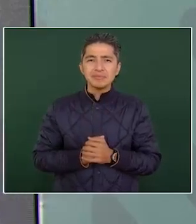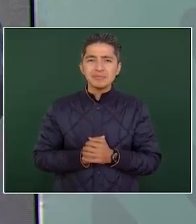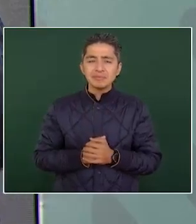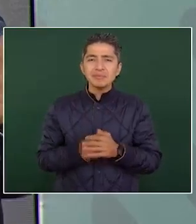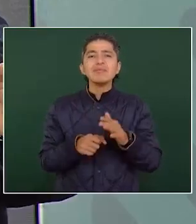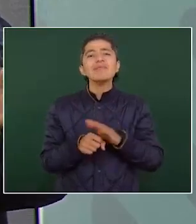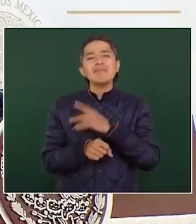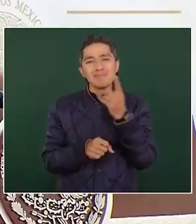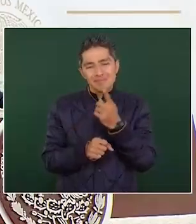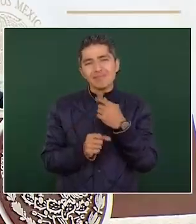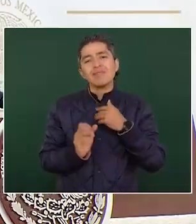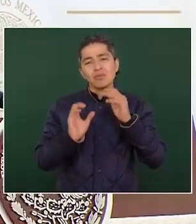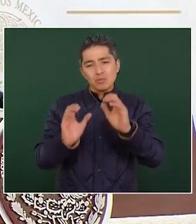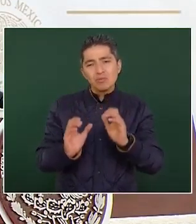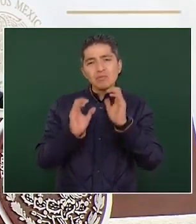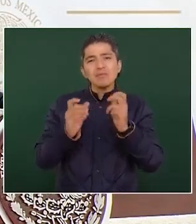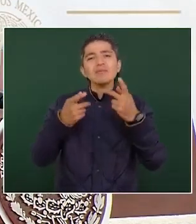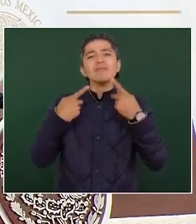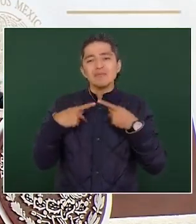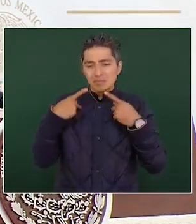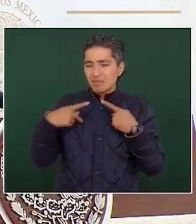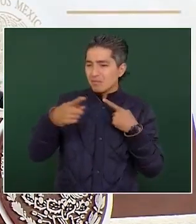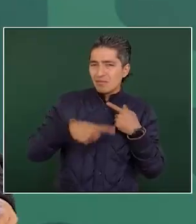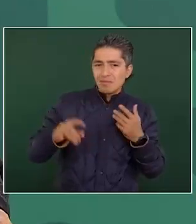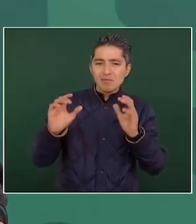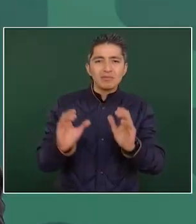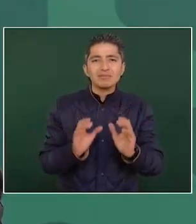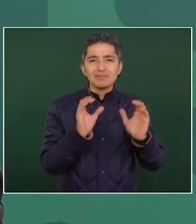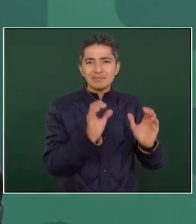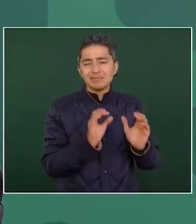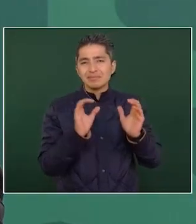porque cuidamos a la gente, porque